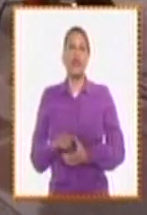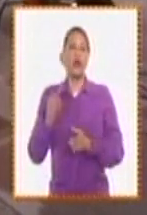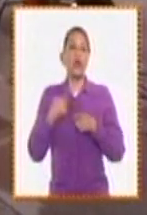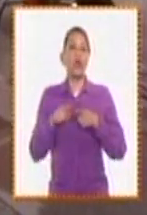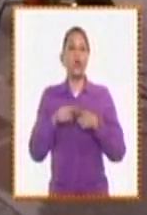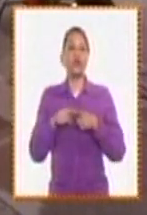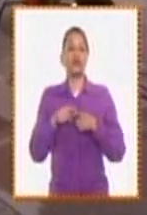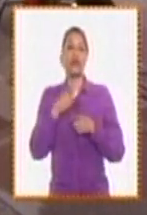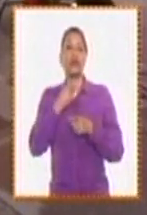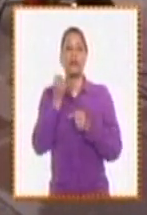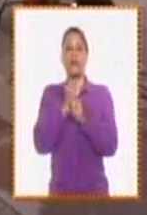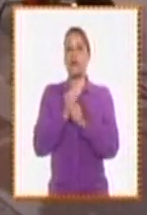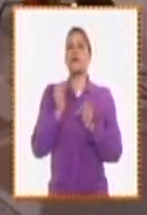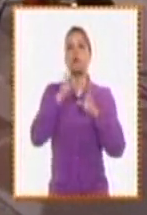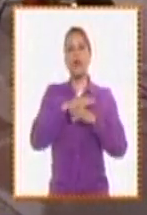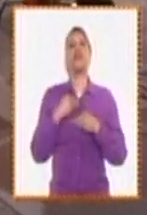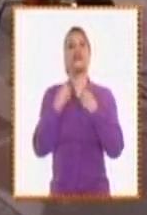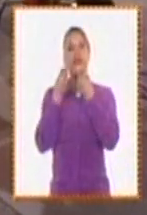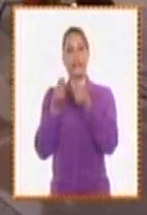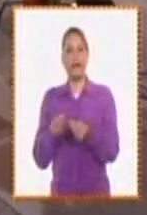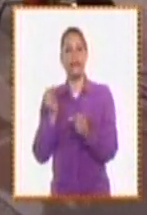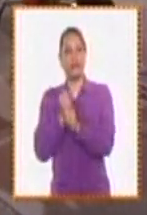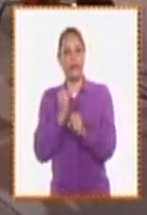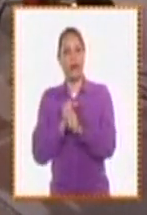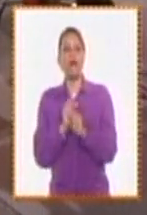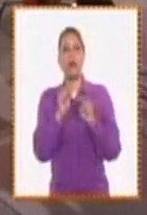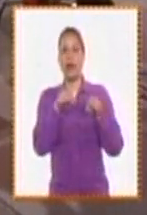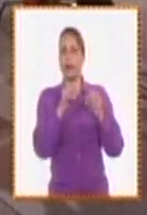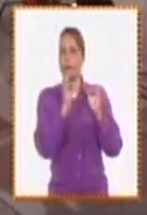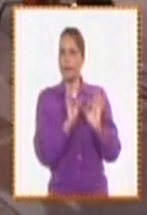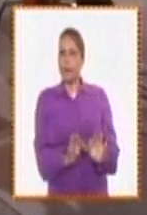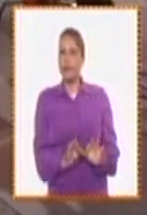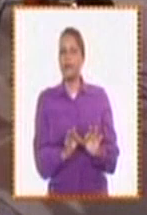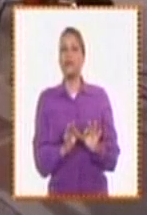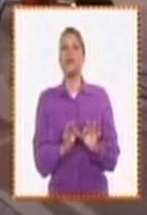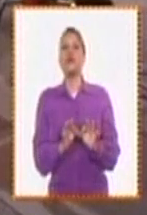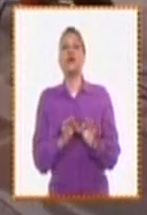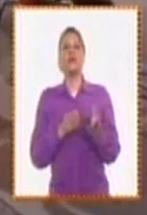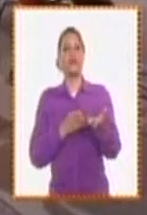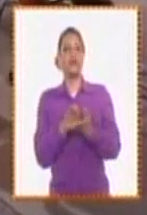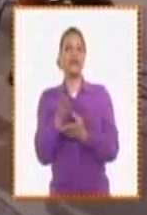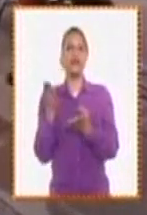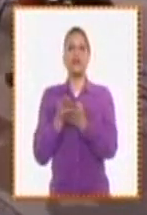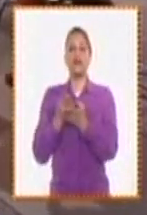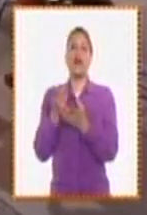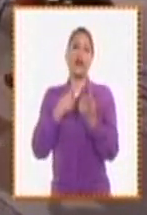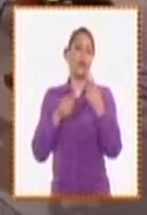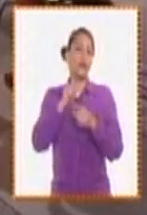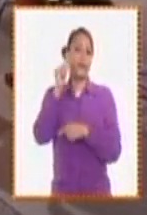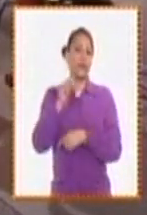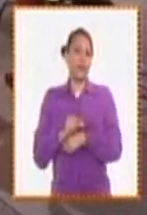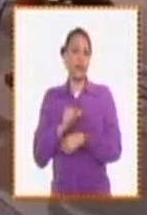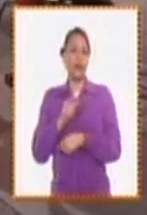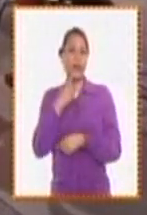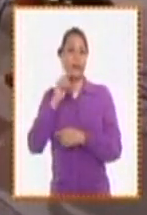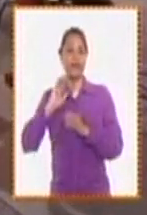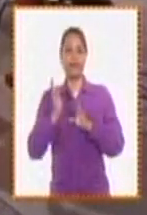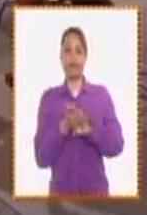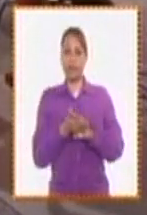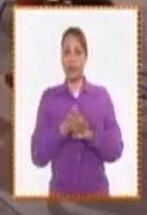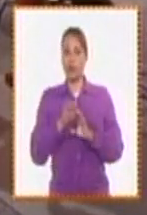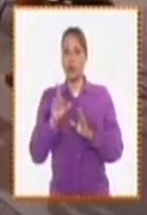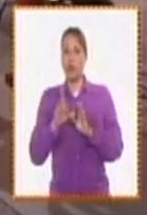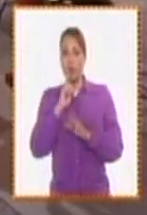empleo para que puedan allí trabajar y continuidad de estudio, porque algunas de las personas que resultan sancionadas por estos